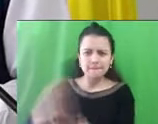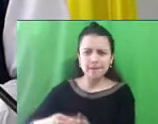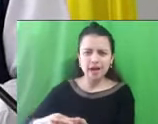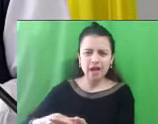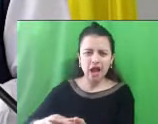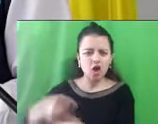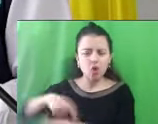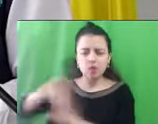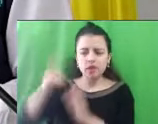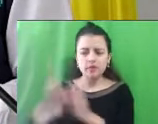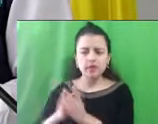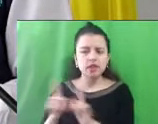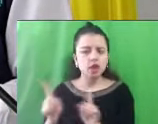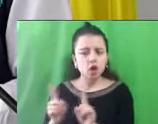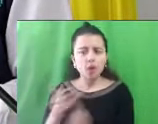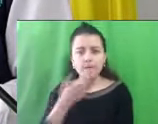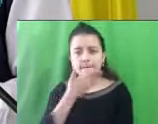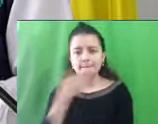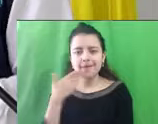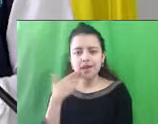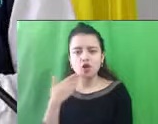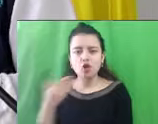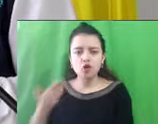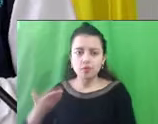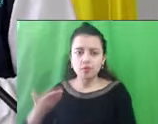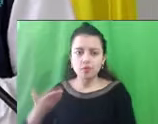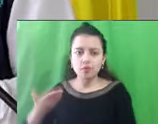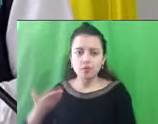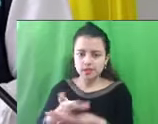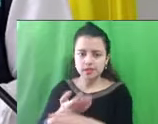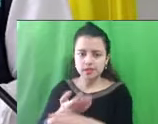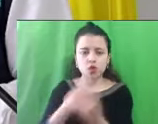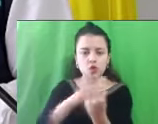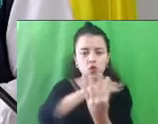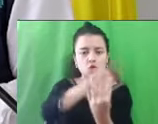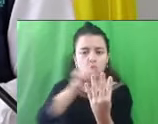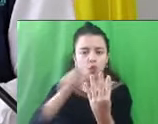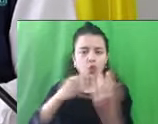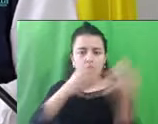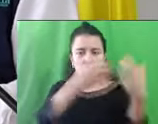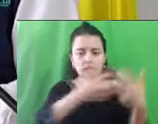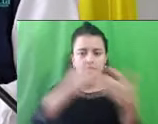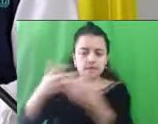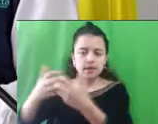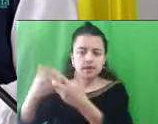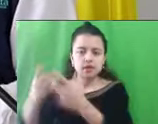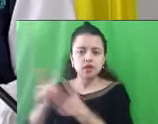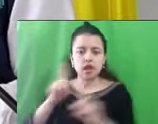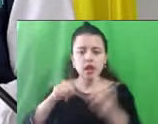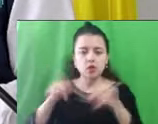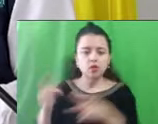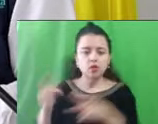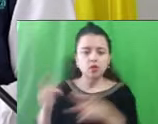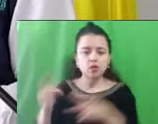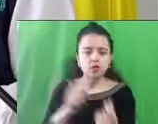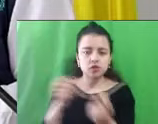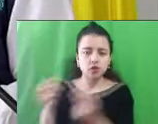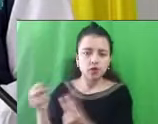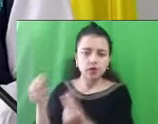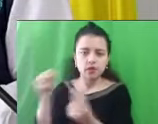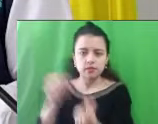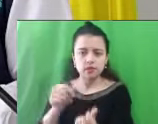Presentamos una propuesta de cuatro empresas, de las cuales las cuatro empresas mostraron una solución para tener